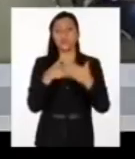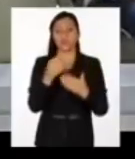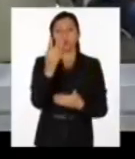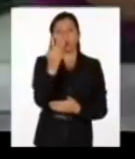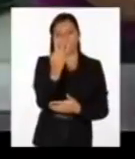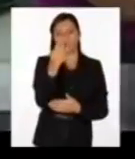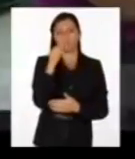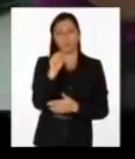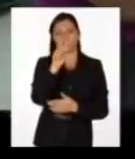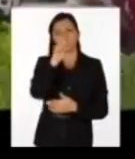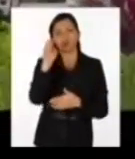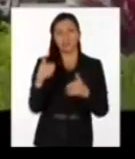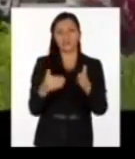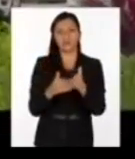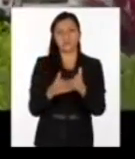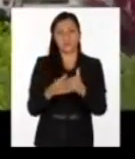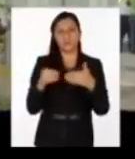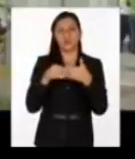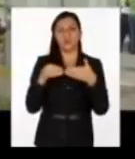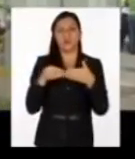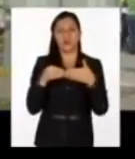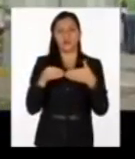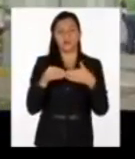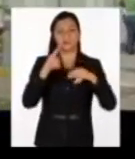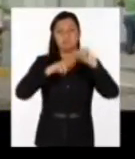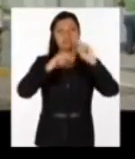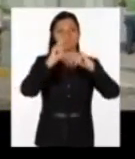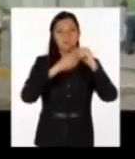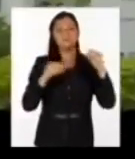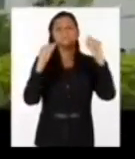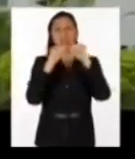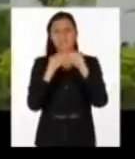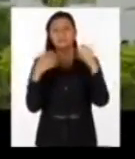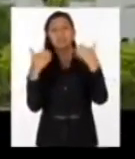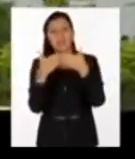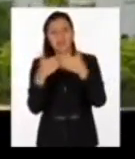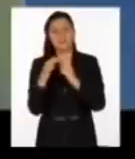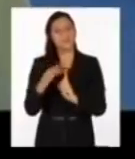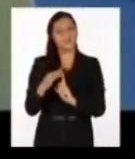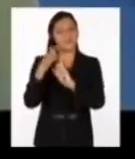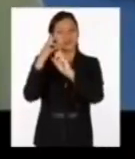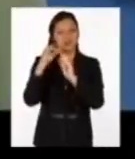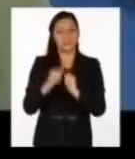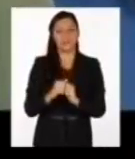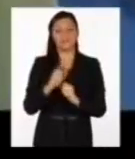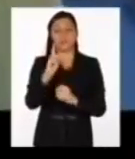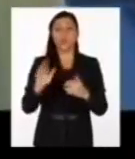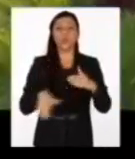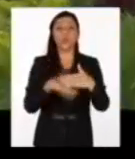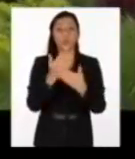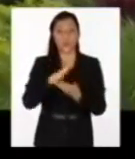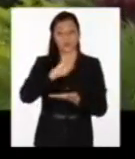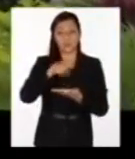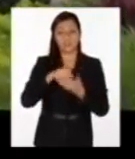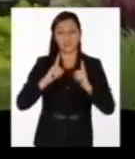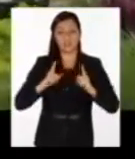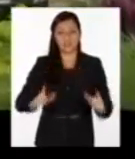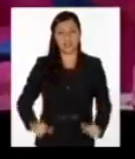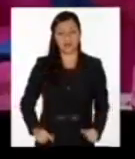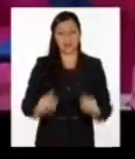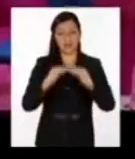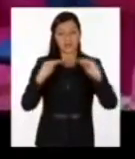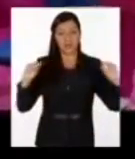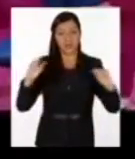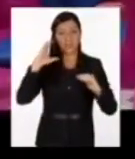que alcanza 4.2 millones dólares / infraestructura y dotación de equipos especiales el moderno centro de